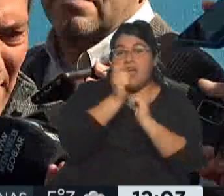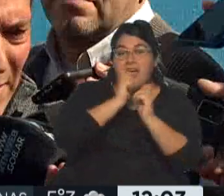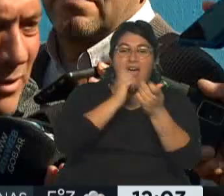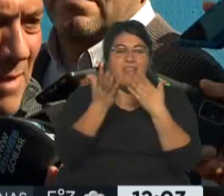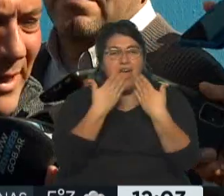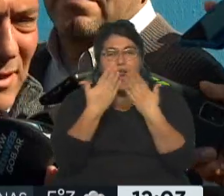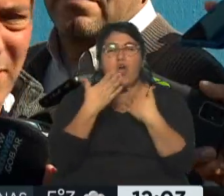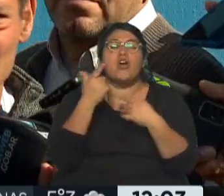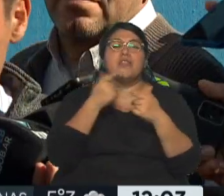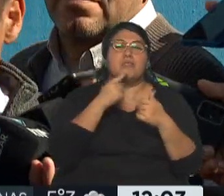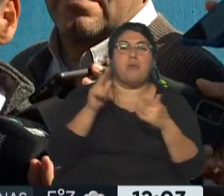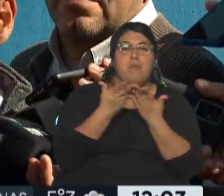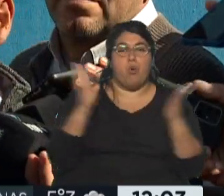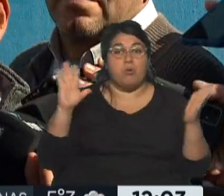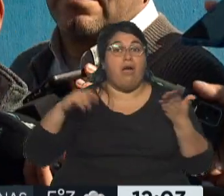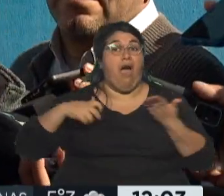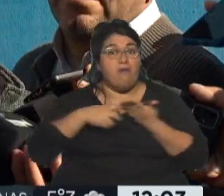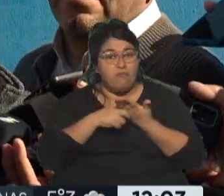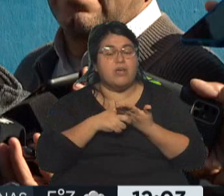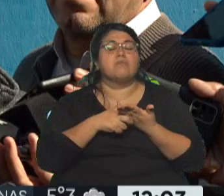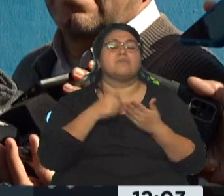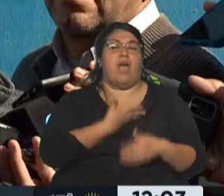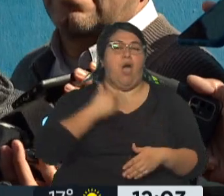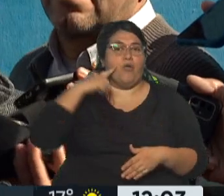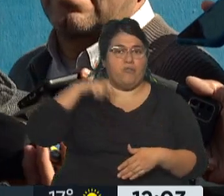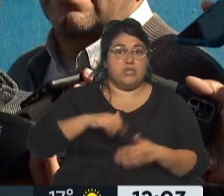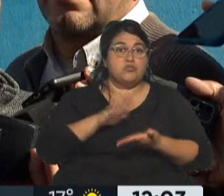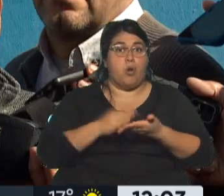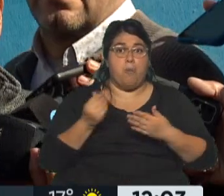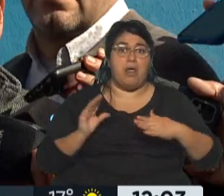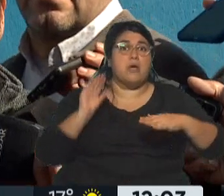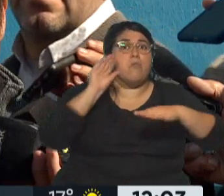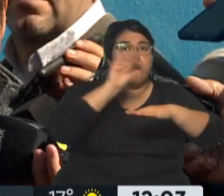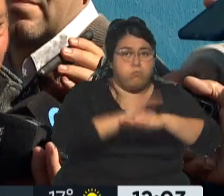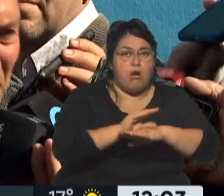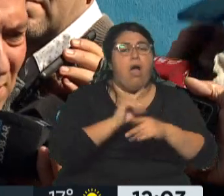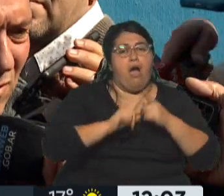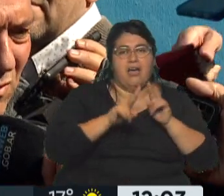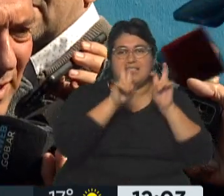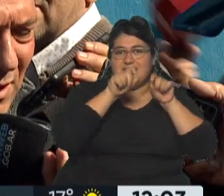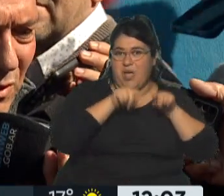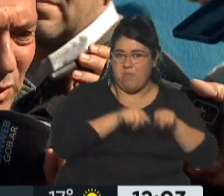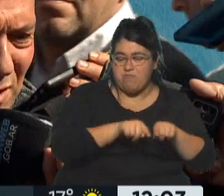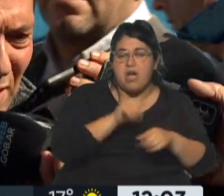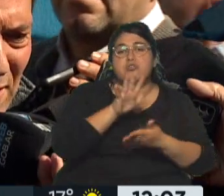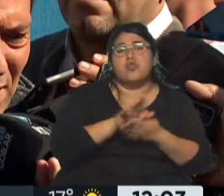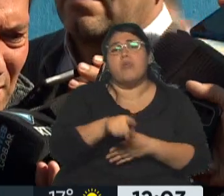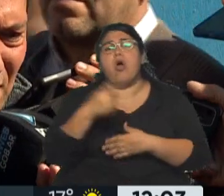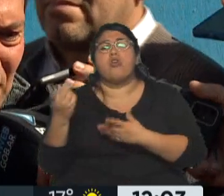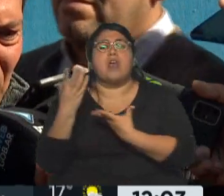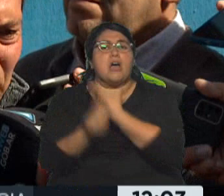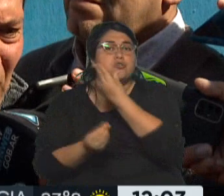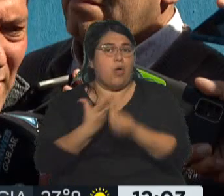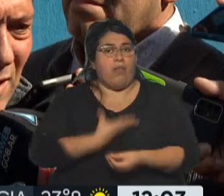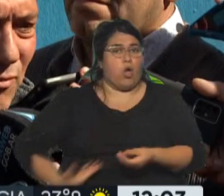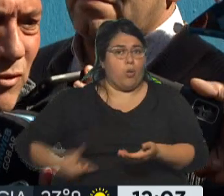el titular de la fit Carlos castañeto se refirió a este pago de la suma fija a los trabajadores y también a otras de las medidas de alivio fiscal que fueron dispuestas por